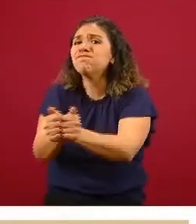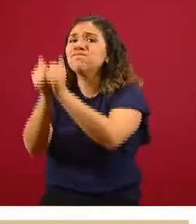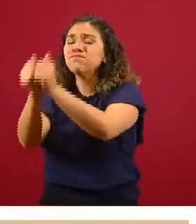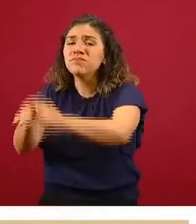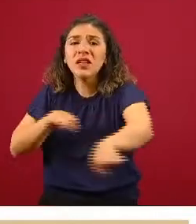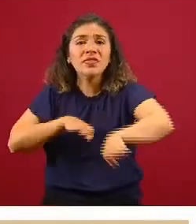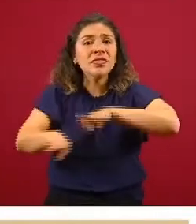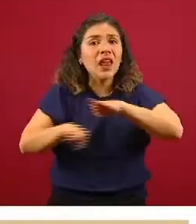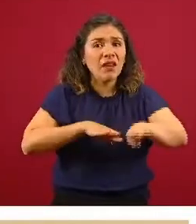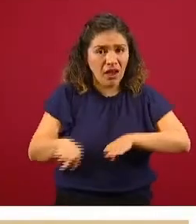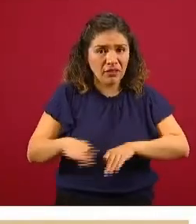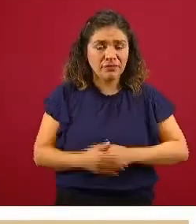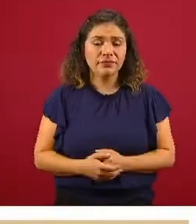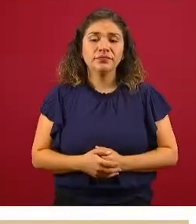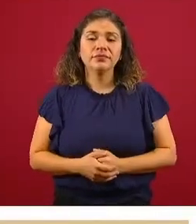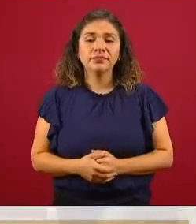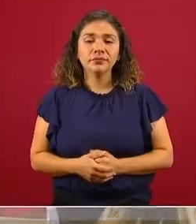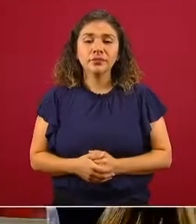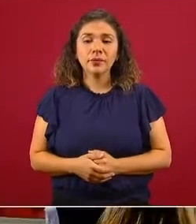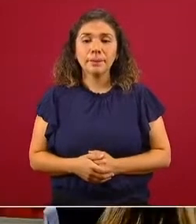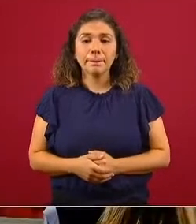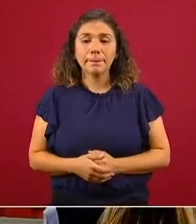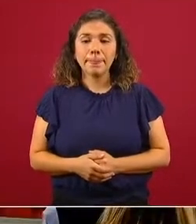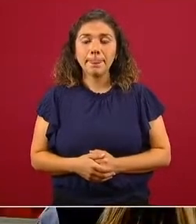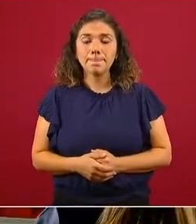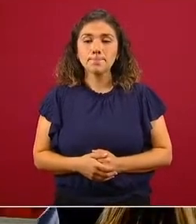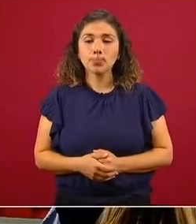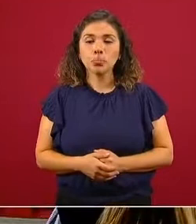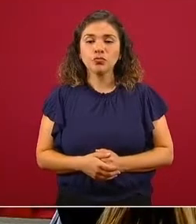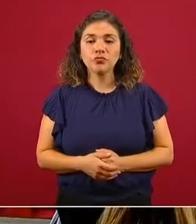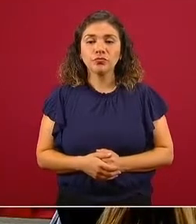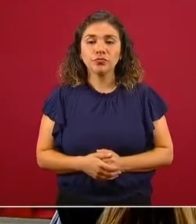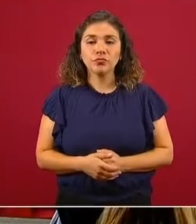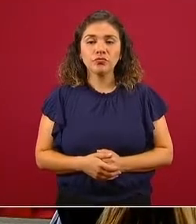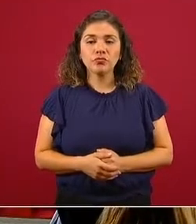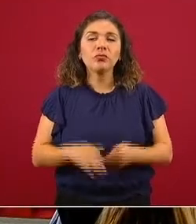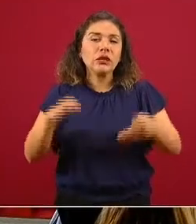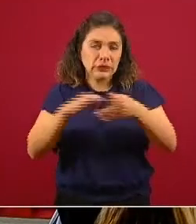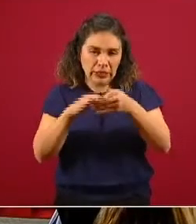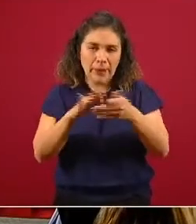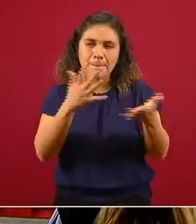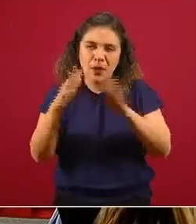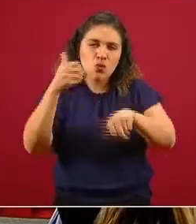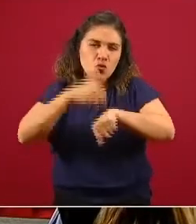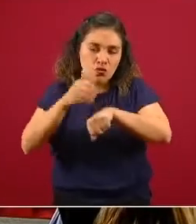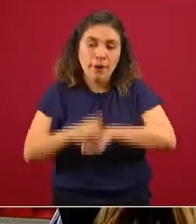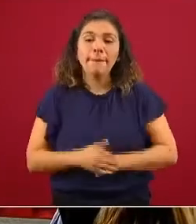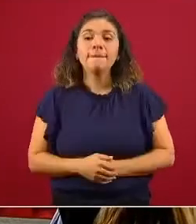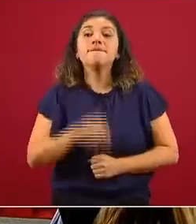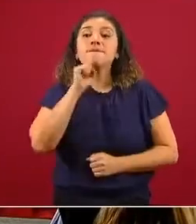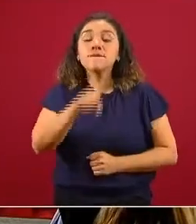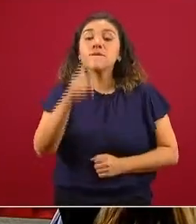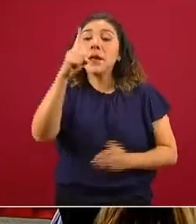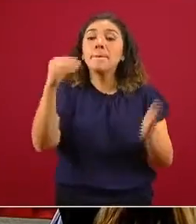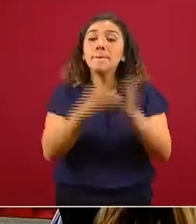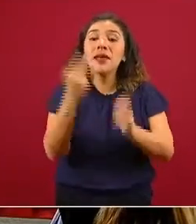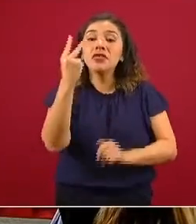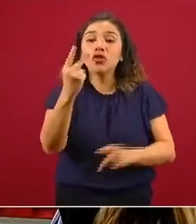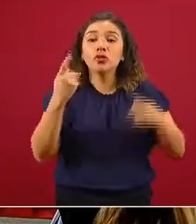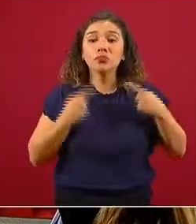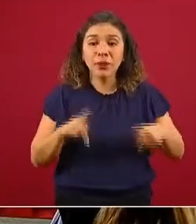haciendo home office, trabajo en casa, aproximadamente, por supuesto. Y